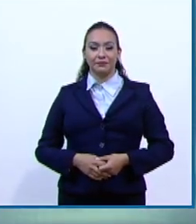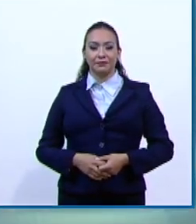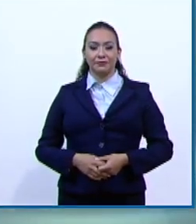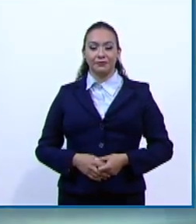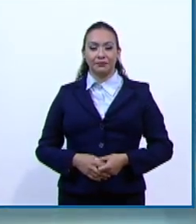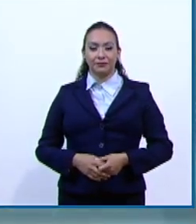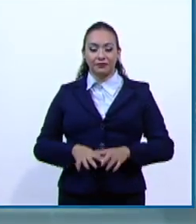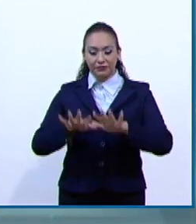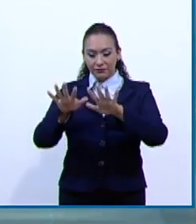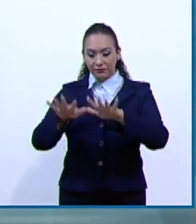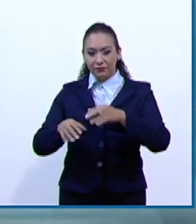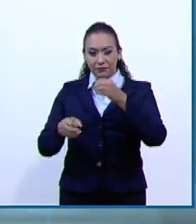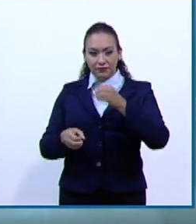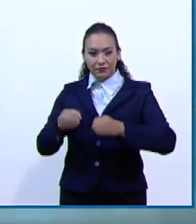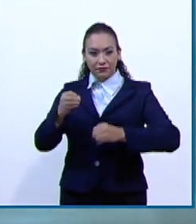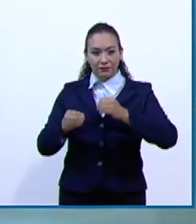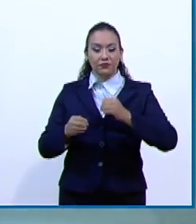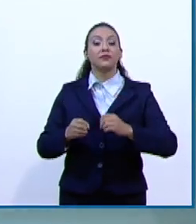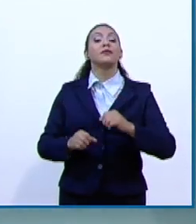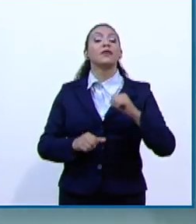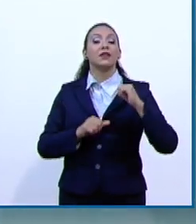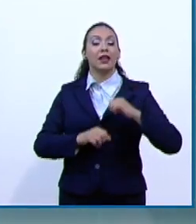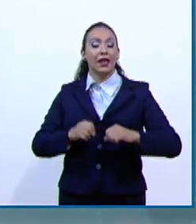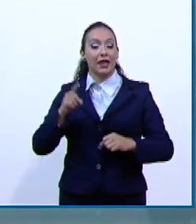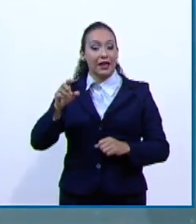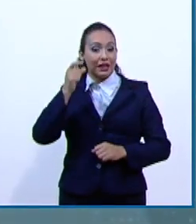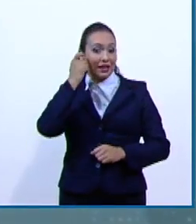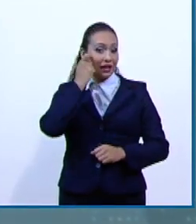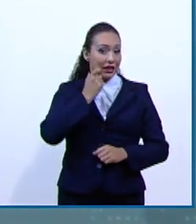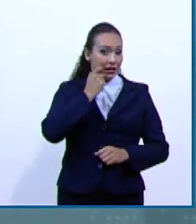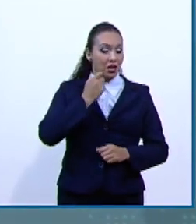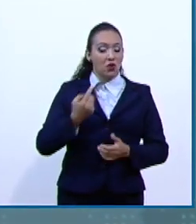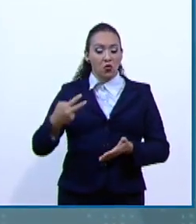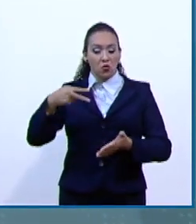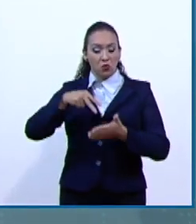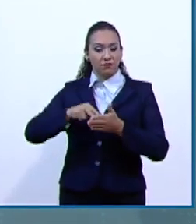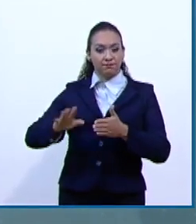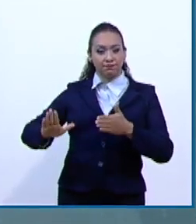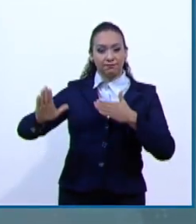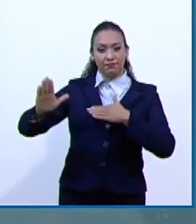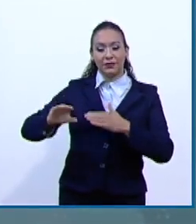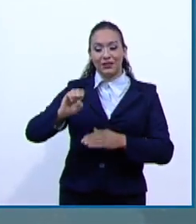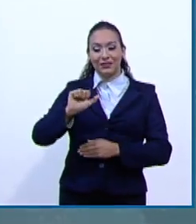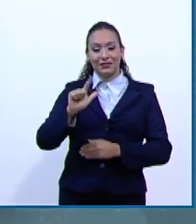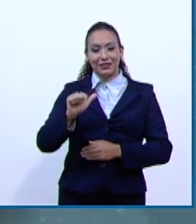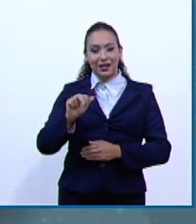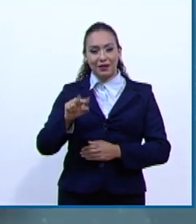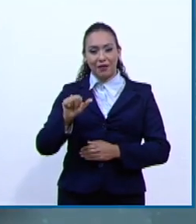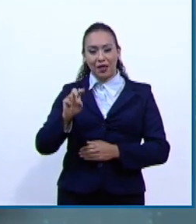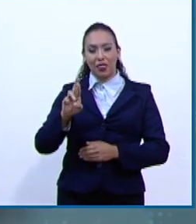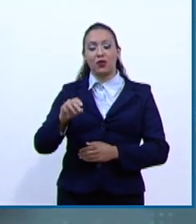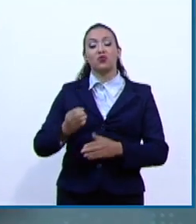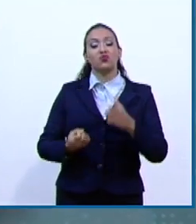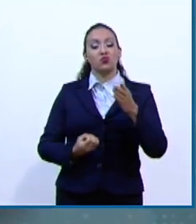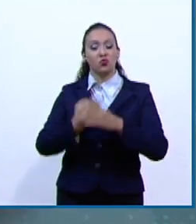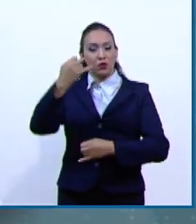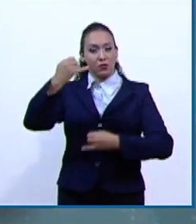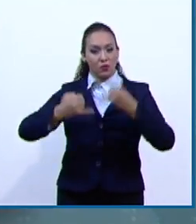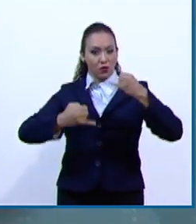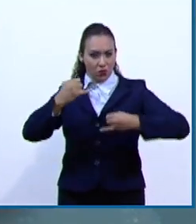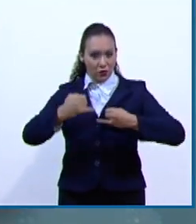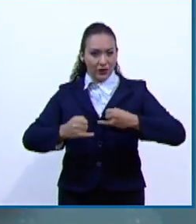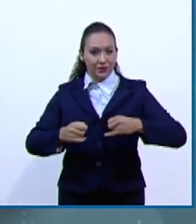El Pleno del Tribunal Superior de Justicia de Guerrero tomó protesta a Salvador Ignacio González Ríos como juez de paz del